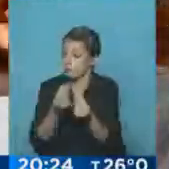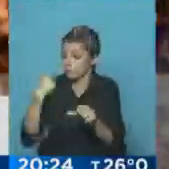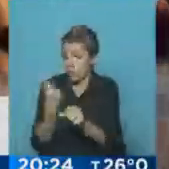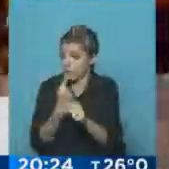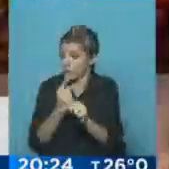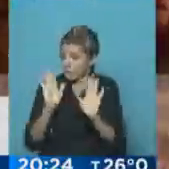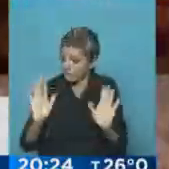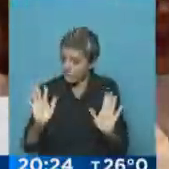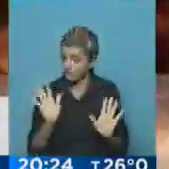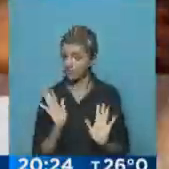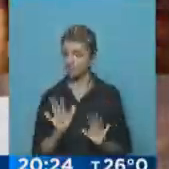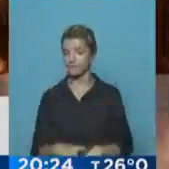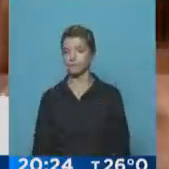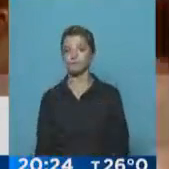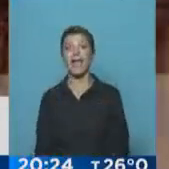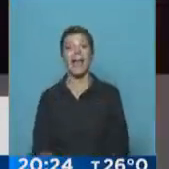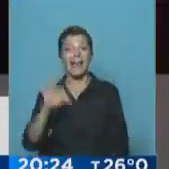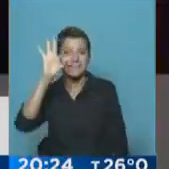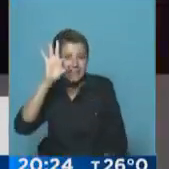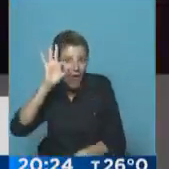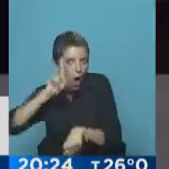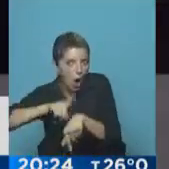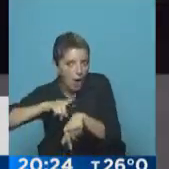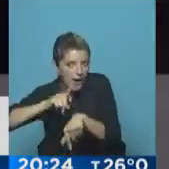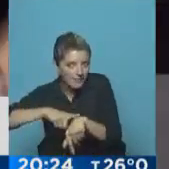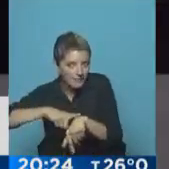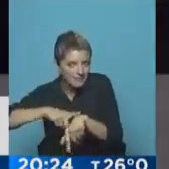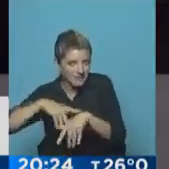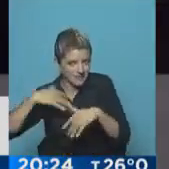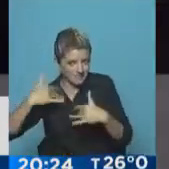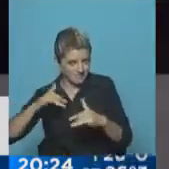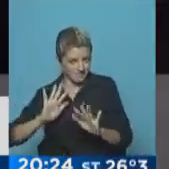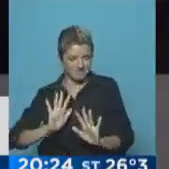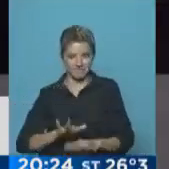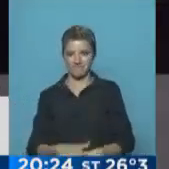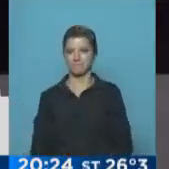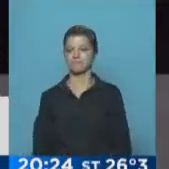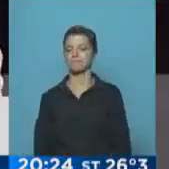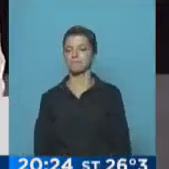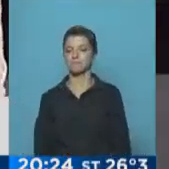A las 0 hora